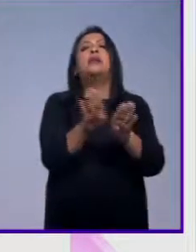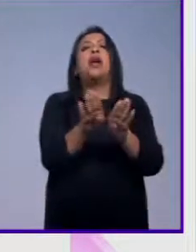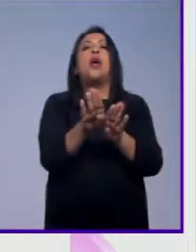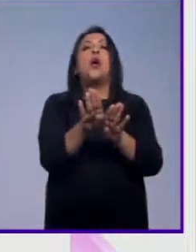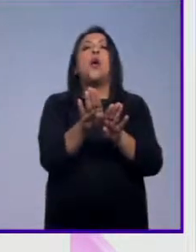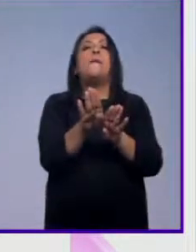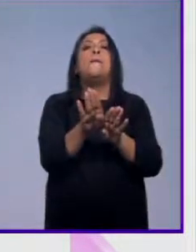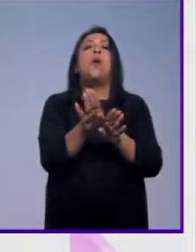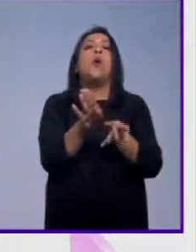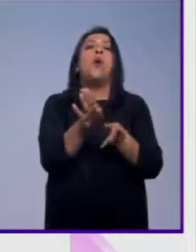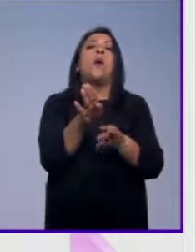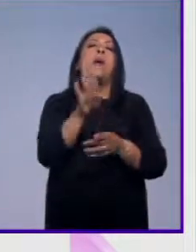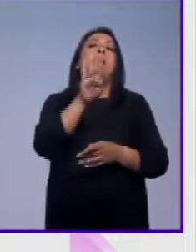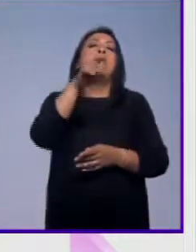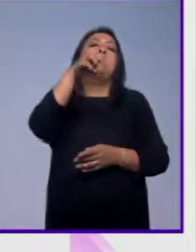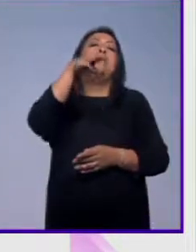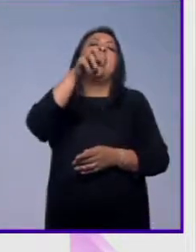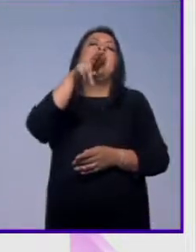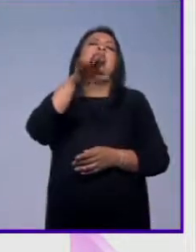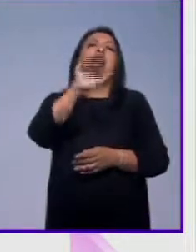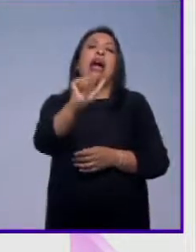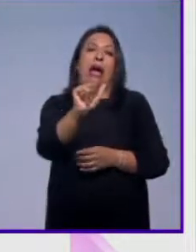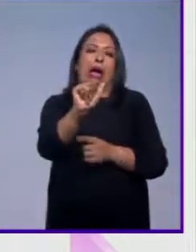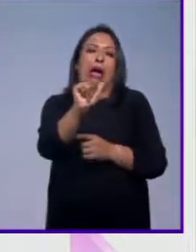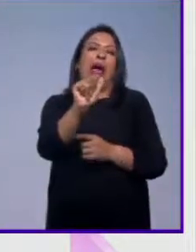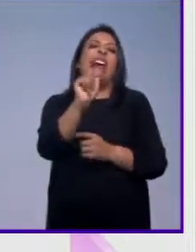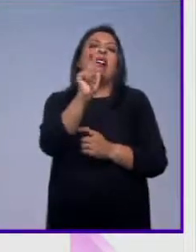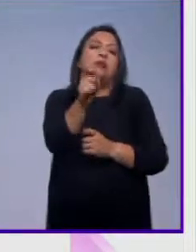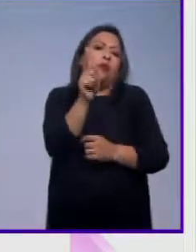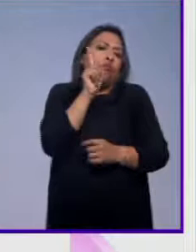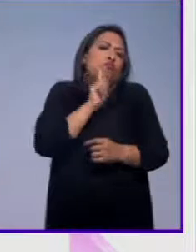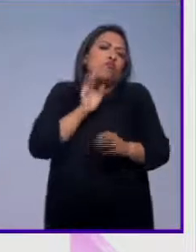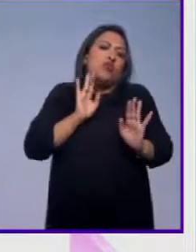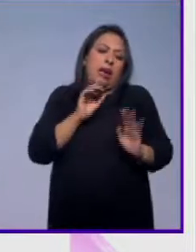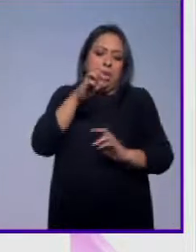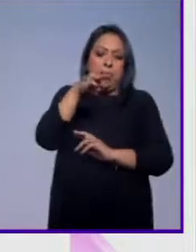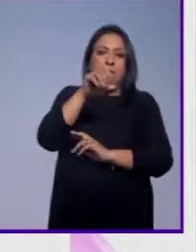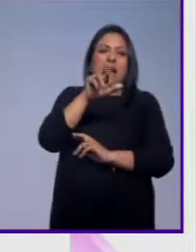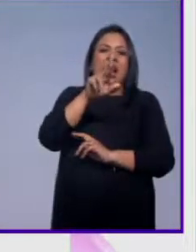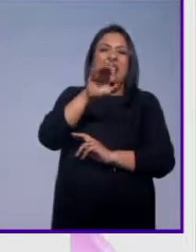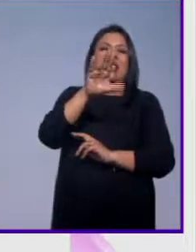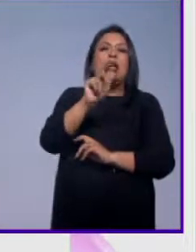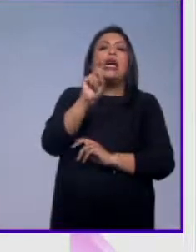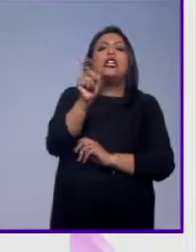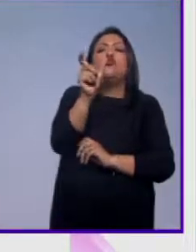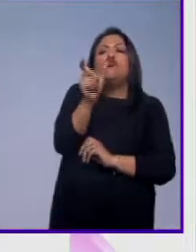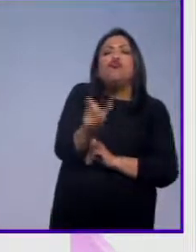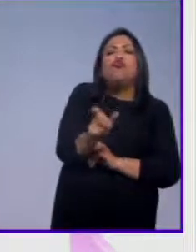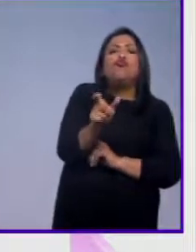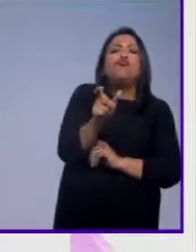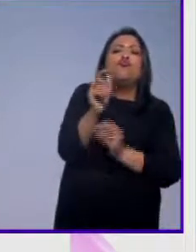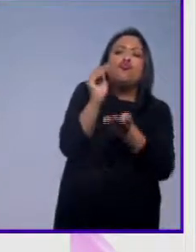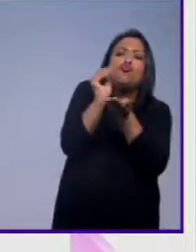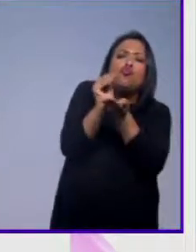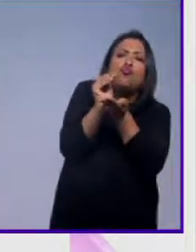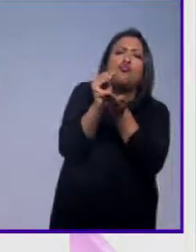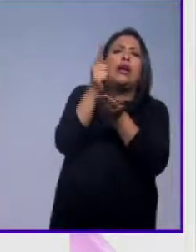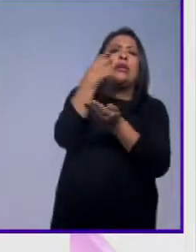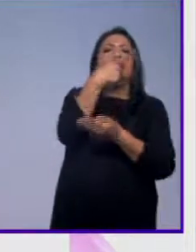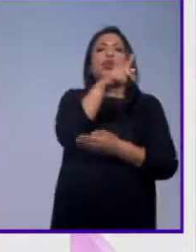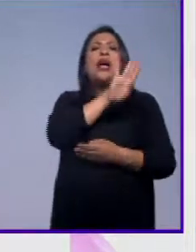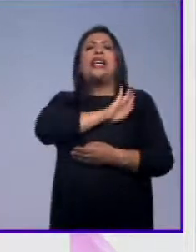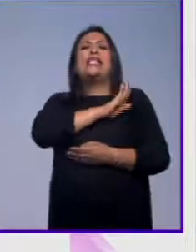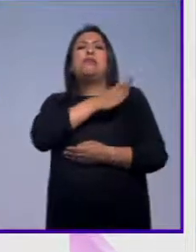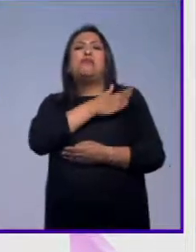y la cultura machista y que significa ser significa ser mujer porque viene de que era una muñequita española